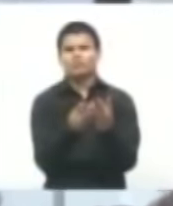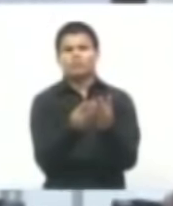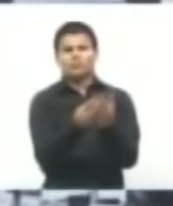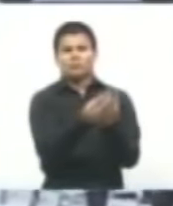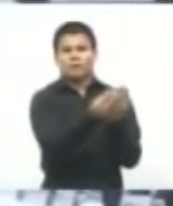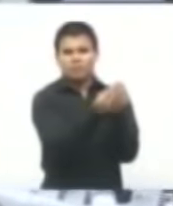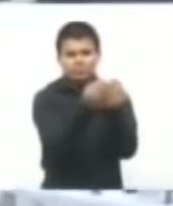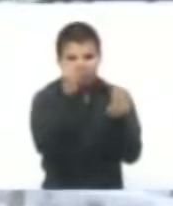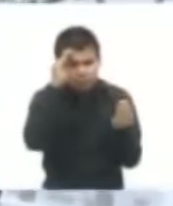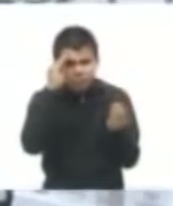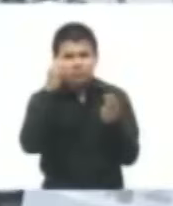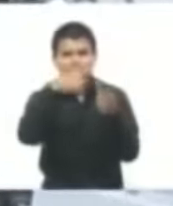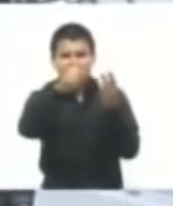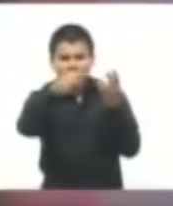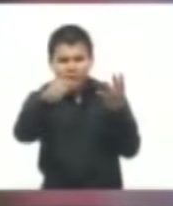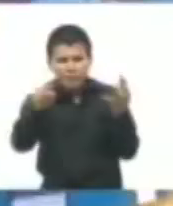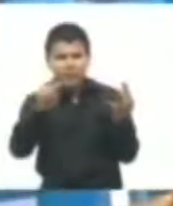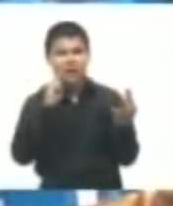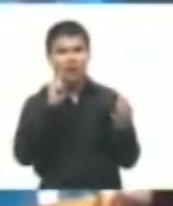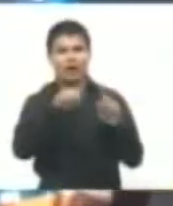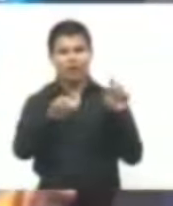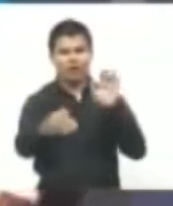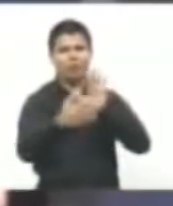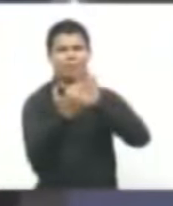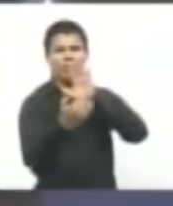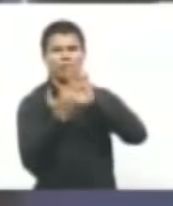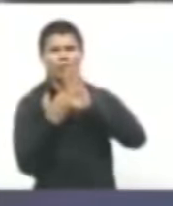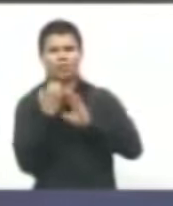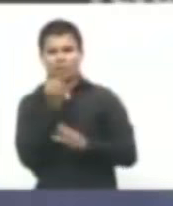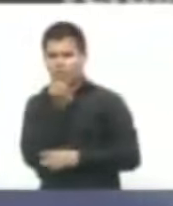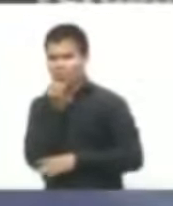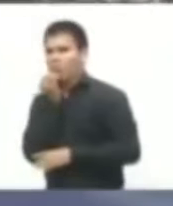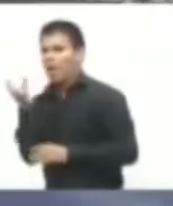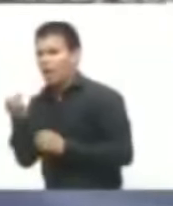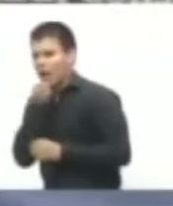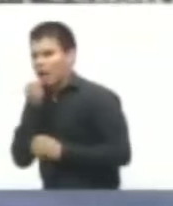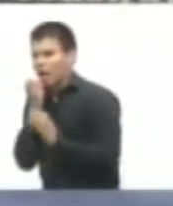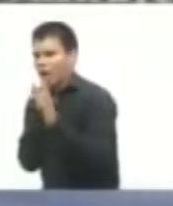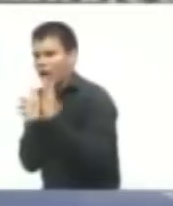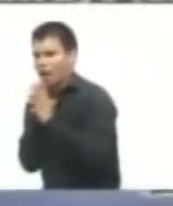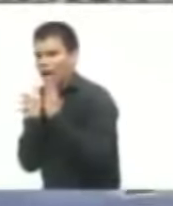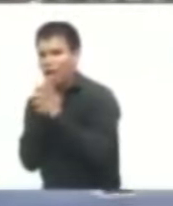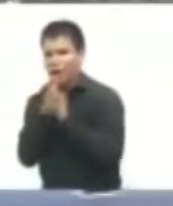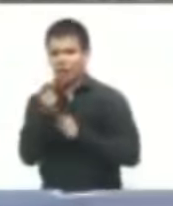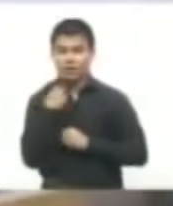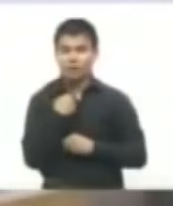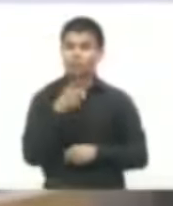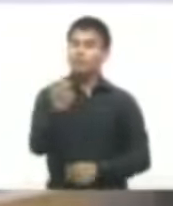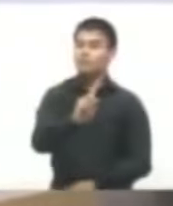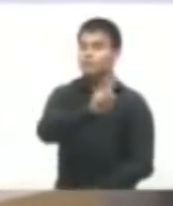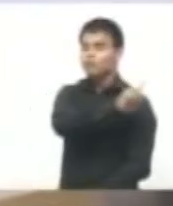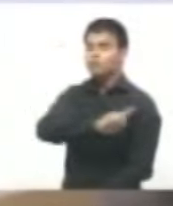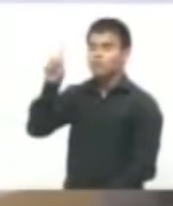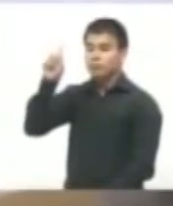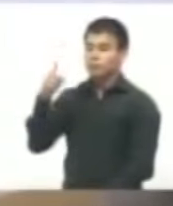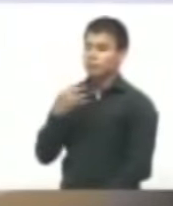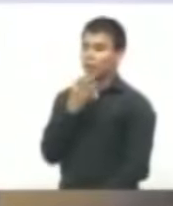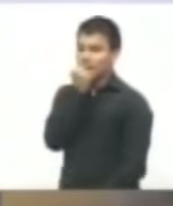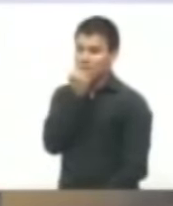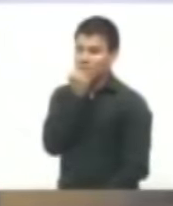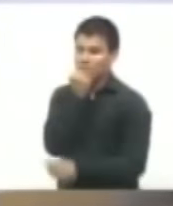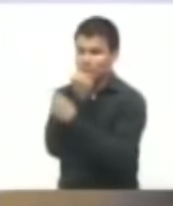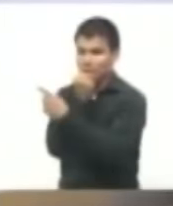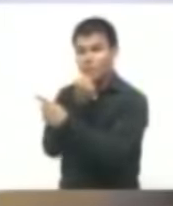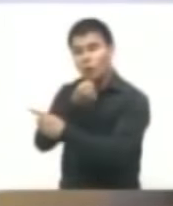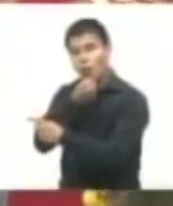otras manifestaciones que impiden sea divulgada información que les pueda afectar en sus actuaciones. Adicional a esto, se evidencia